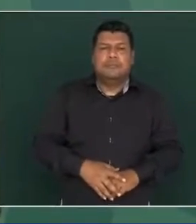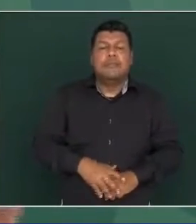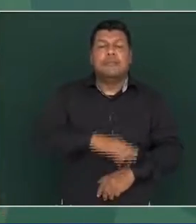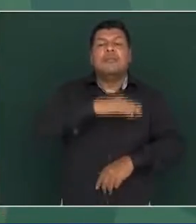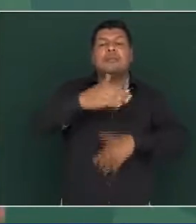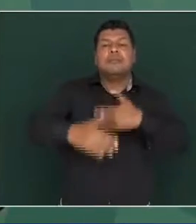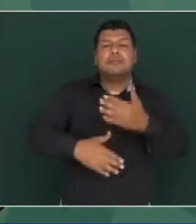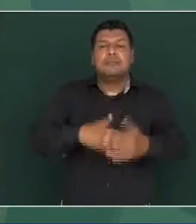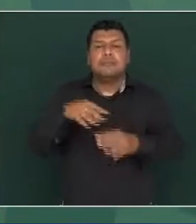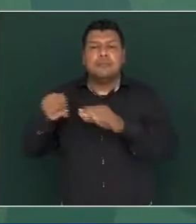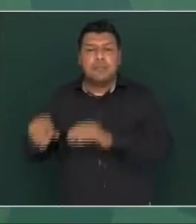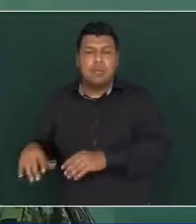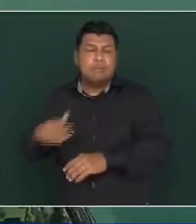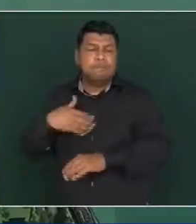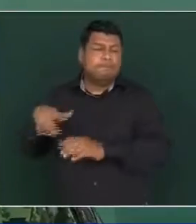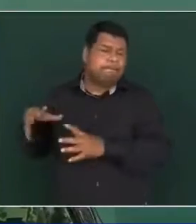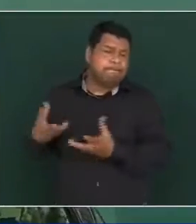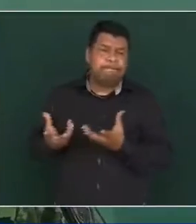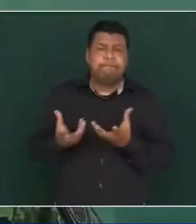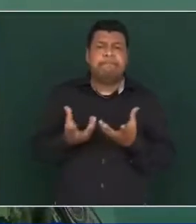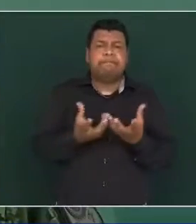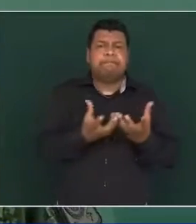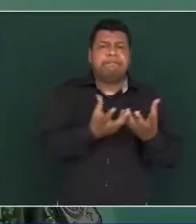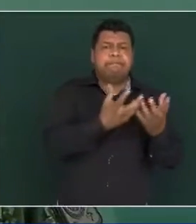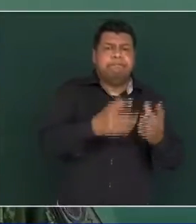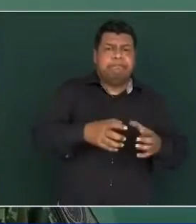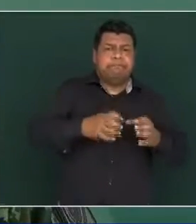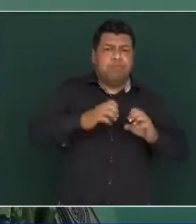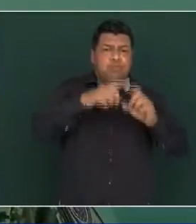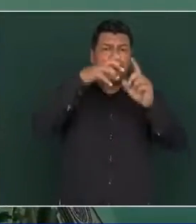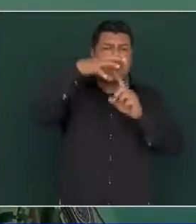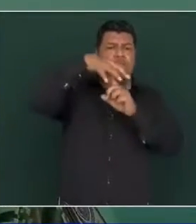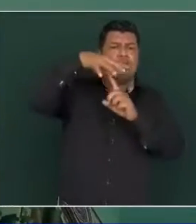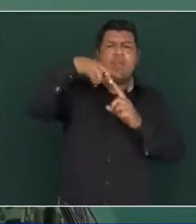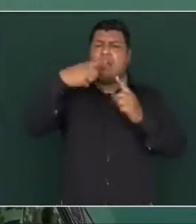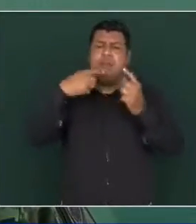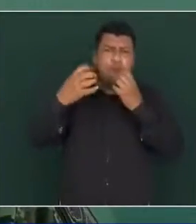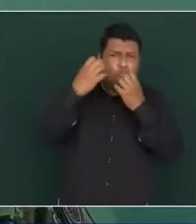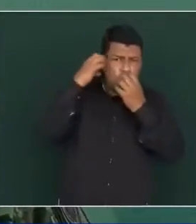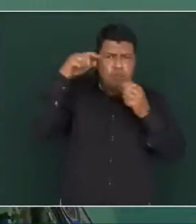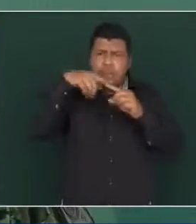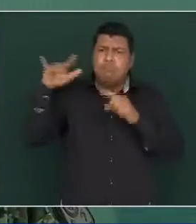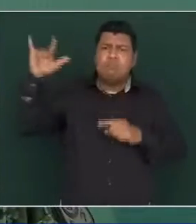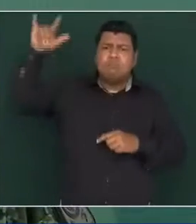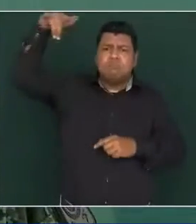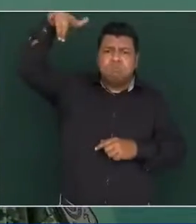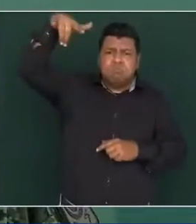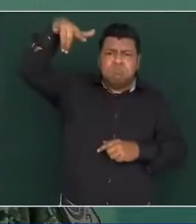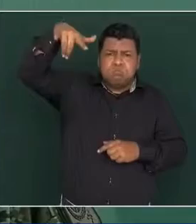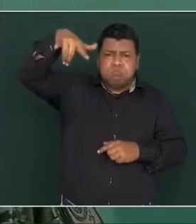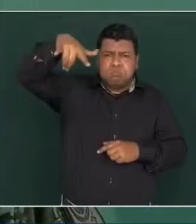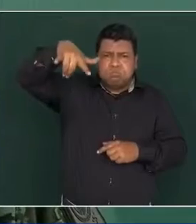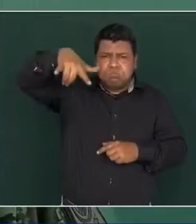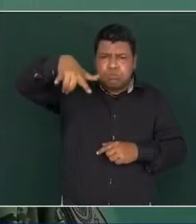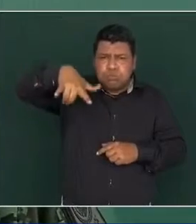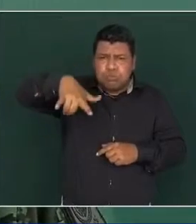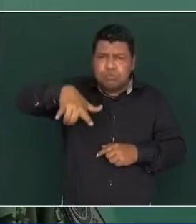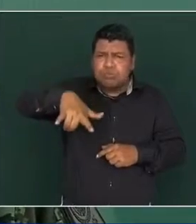nos trasladaremos con el señor presidente a la torre de control para ver el aterrizaje